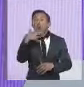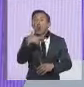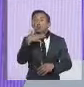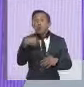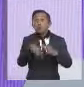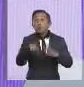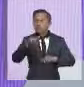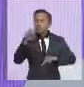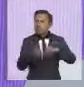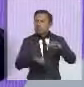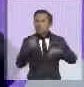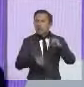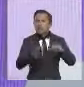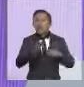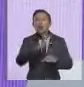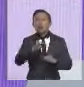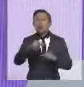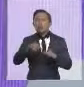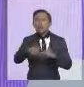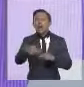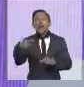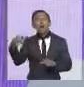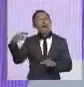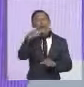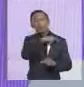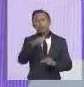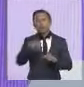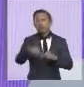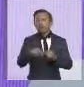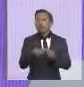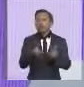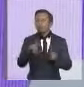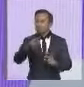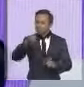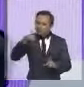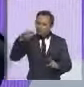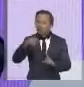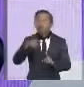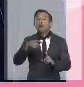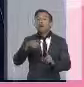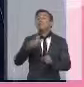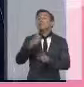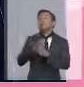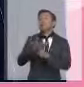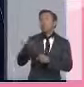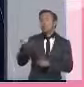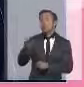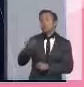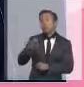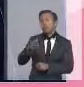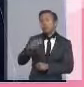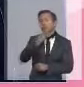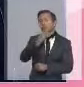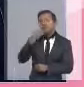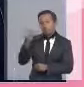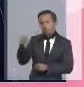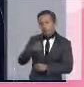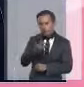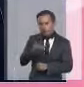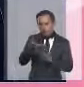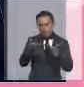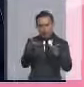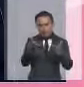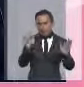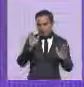corto plazo? Iniciamos con el candidato José Antonio Meade. Candidato, con esta pregunta general, adelante. Gracias, Denise. Lo que más